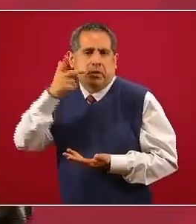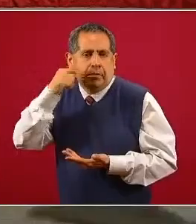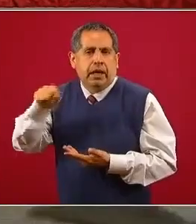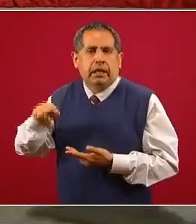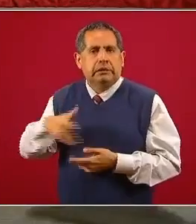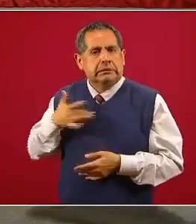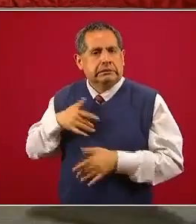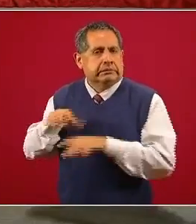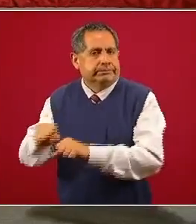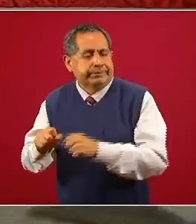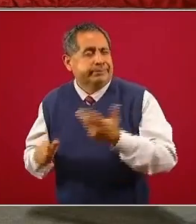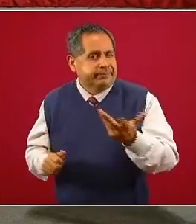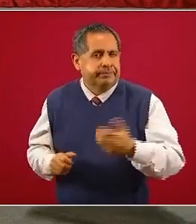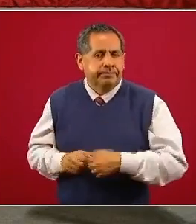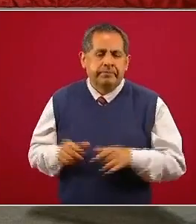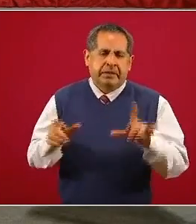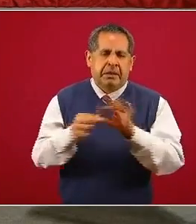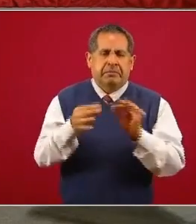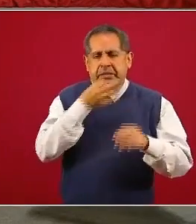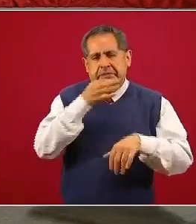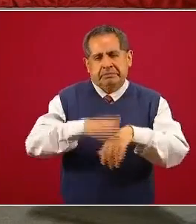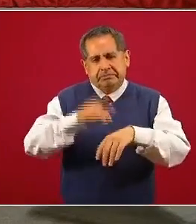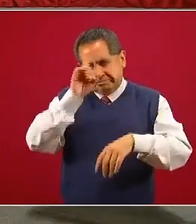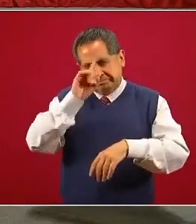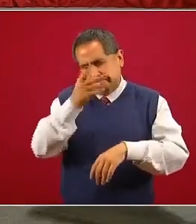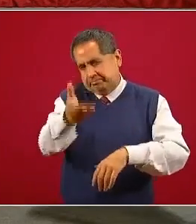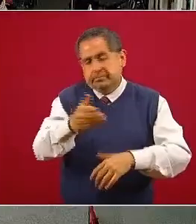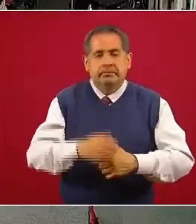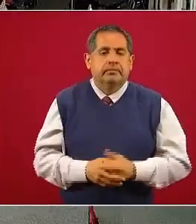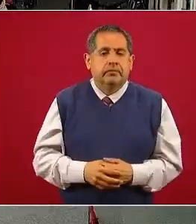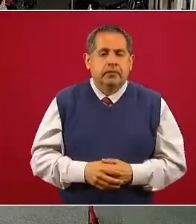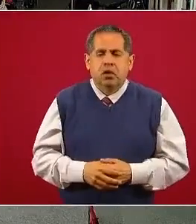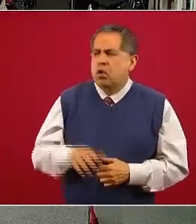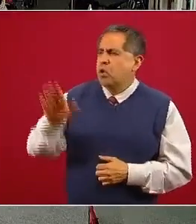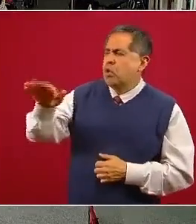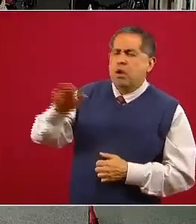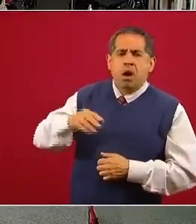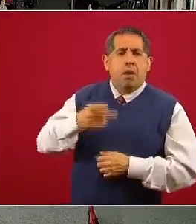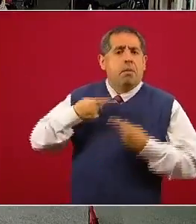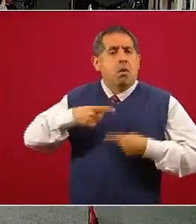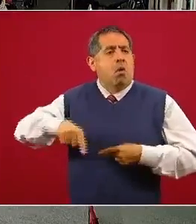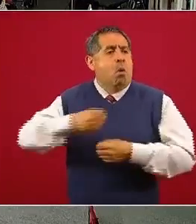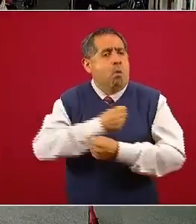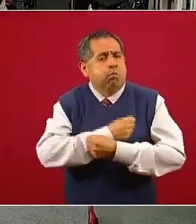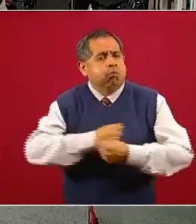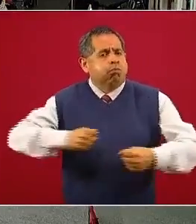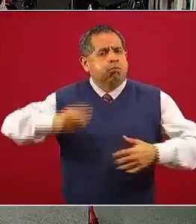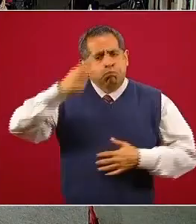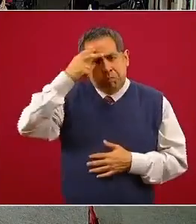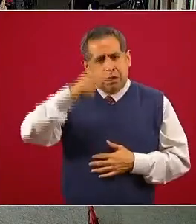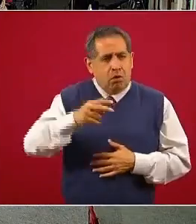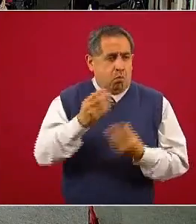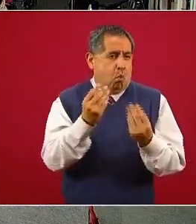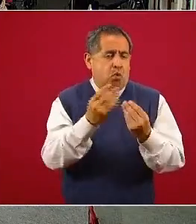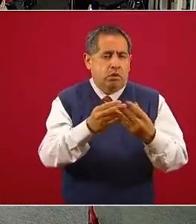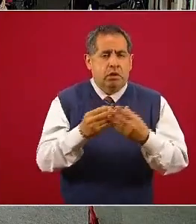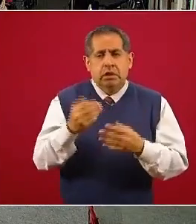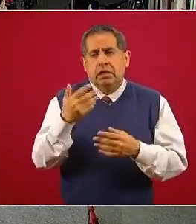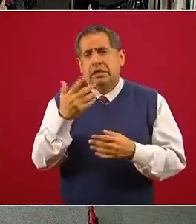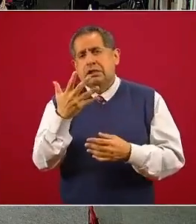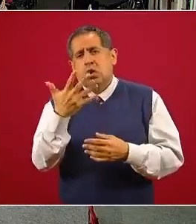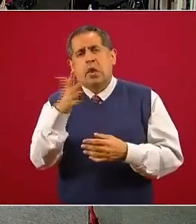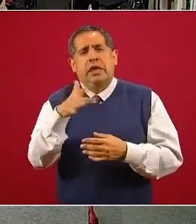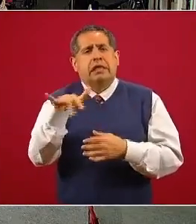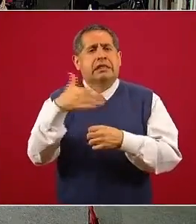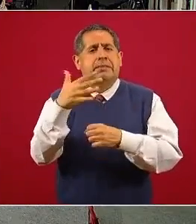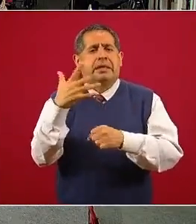competitivo. Entonces, ese es en general lo que tenemos planteado. El problema de la obesidad en México no se va a quitar en 5, ni 10, ni 20